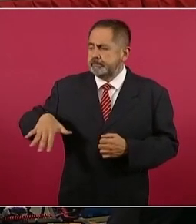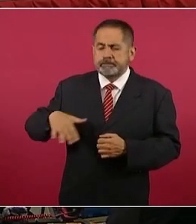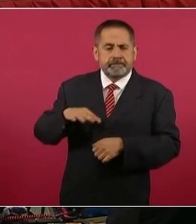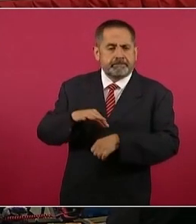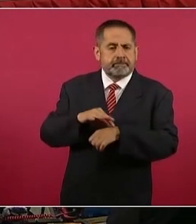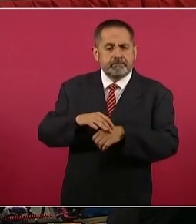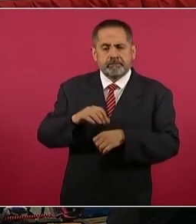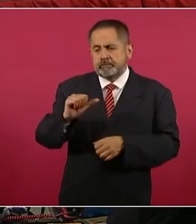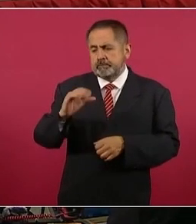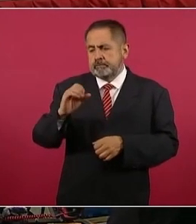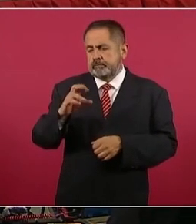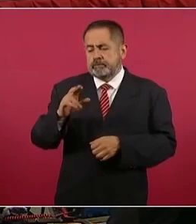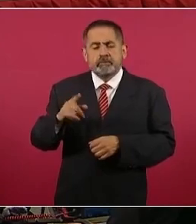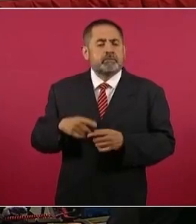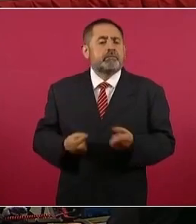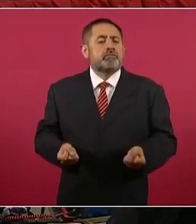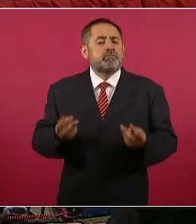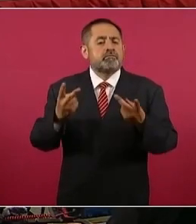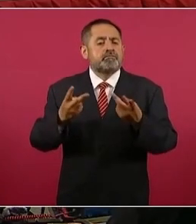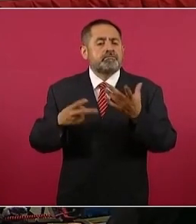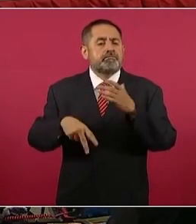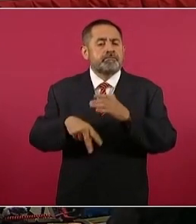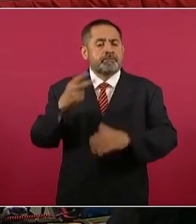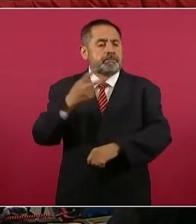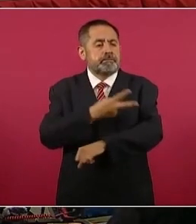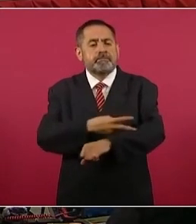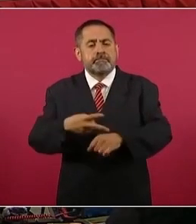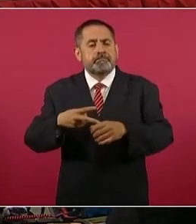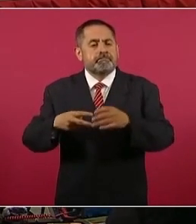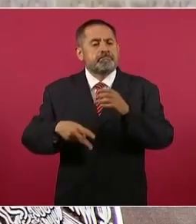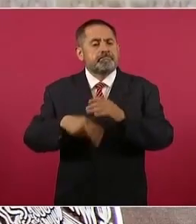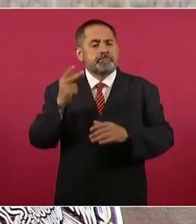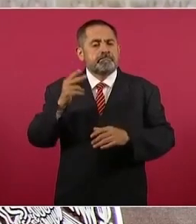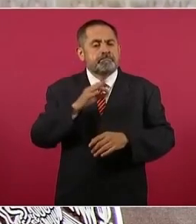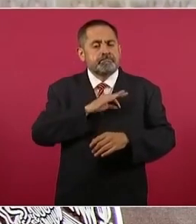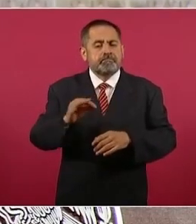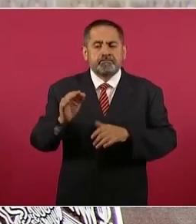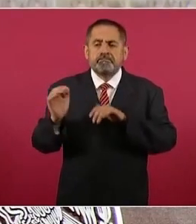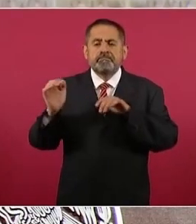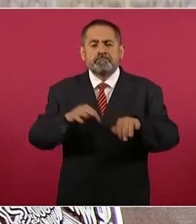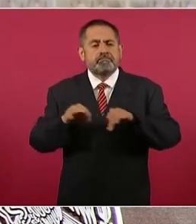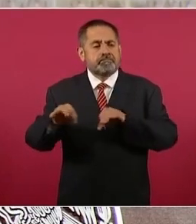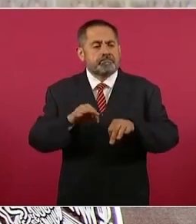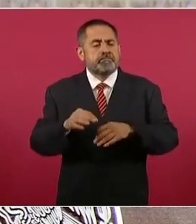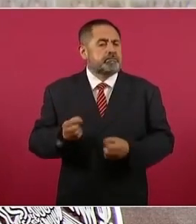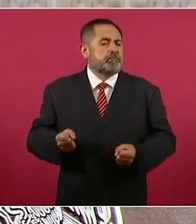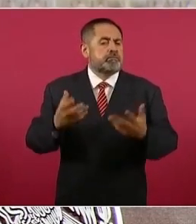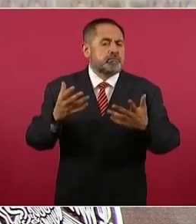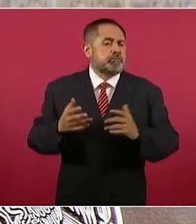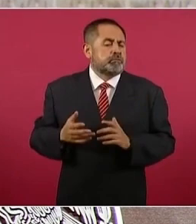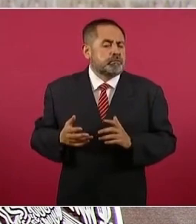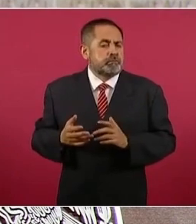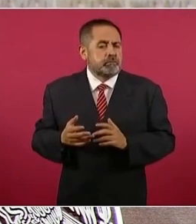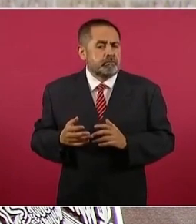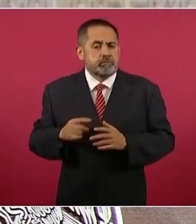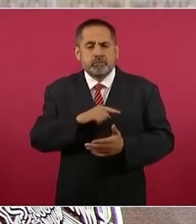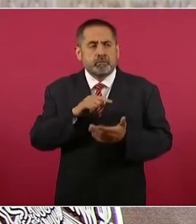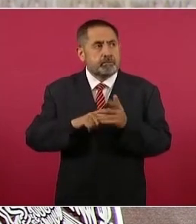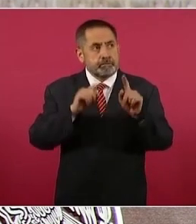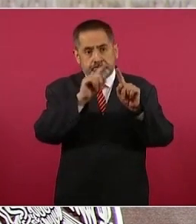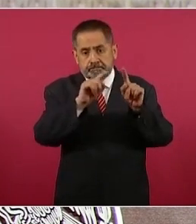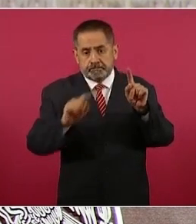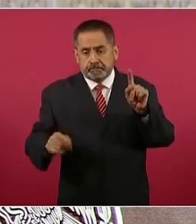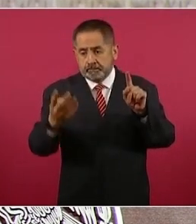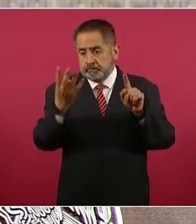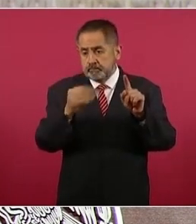El total de las vacantes que se están ofertando por parte de todas las instituciones están ubicados en